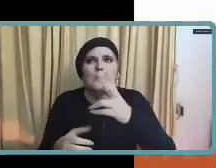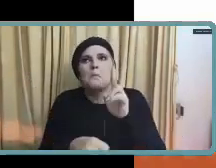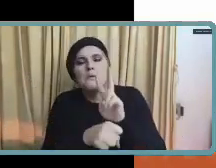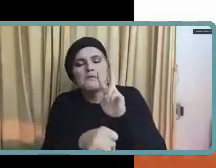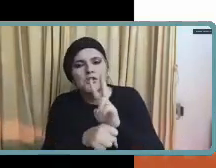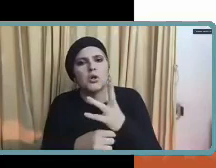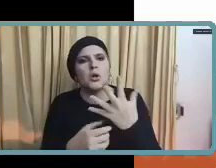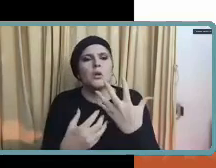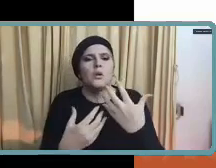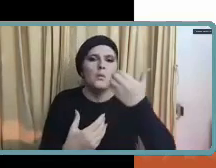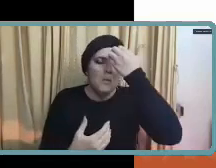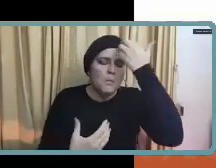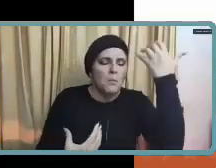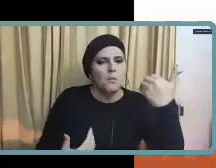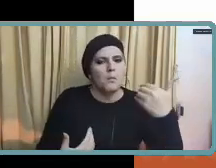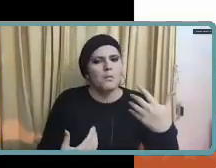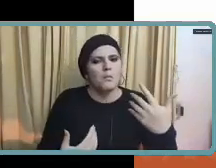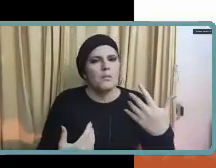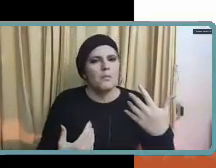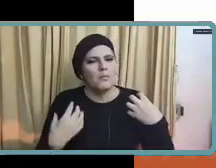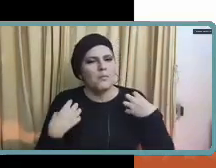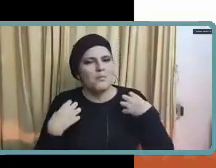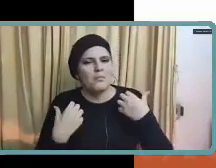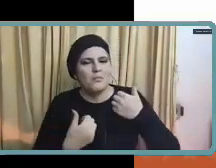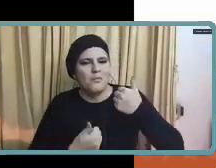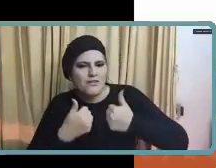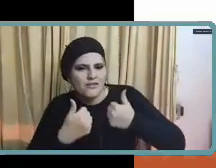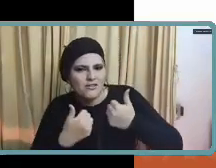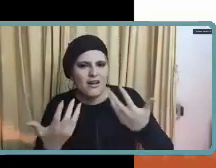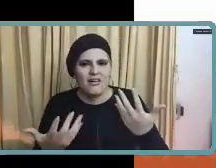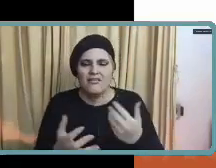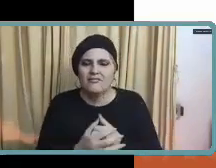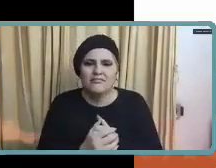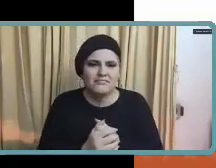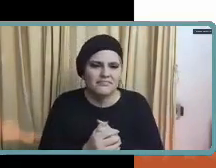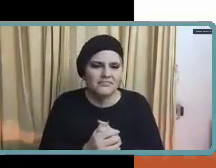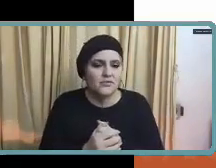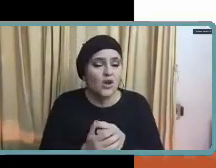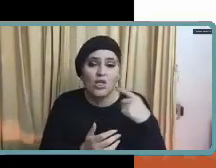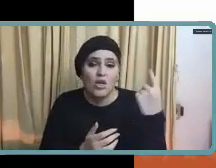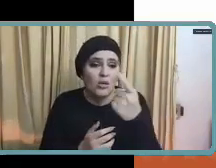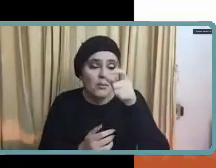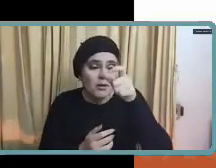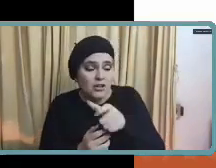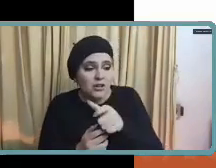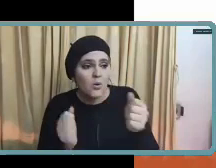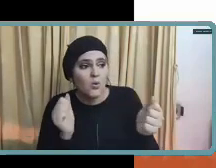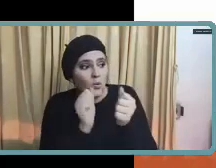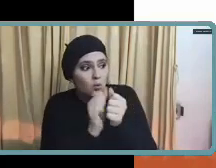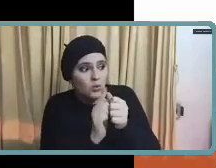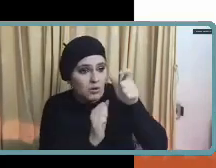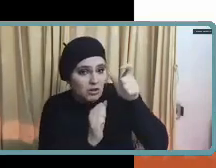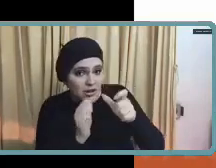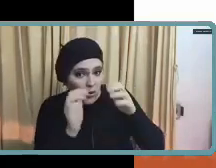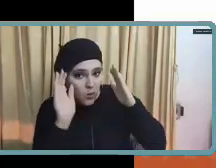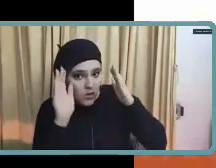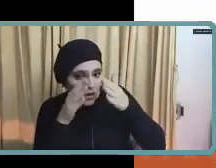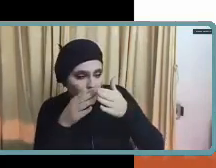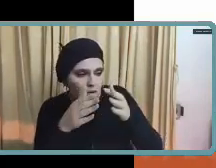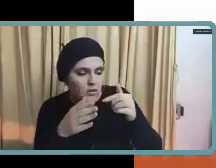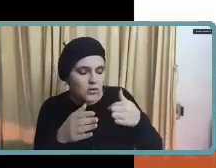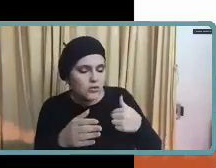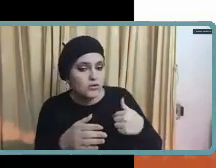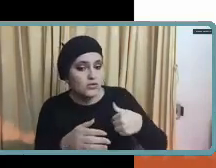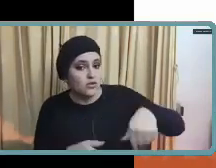profesionales, todos quienes estamos en el mundo con las personas autistas. Y si nosotros